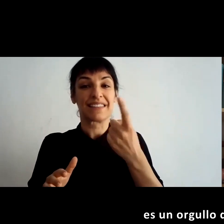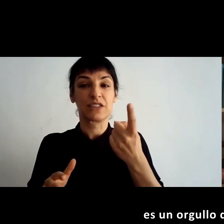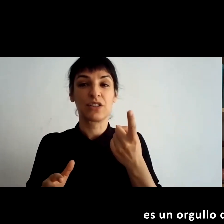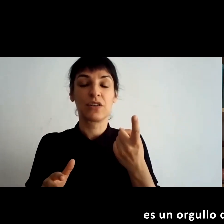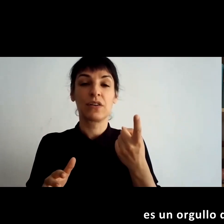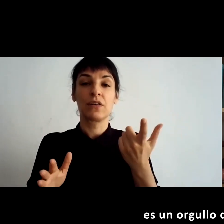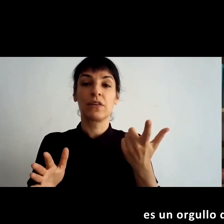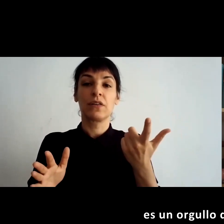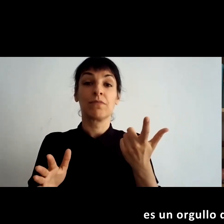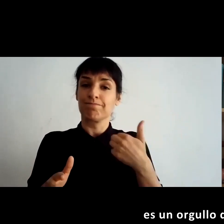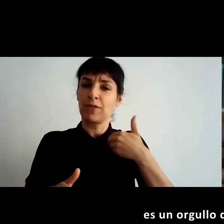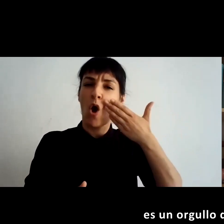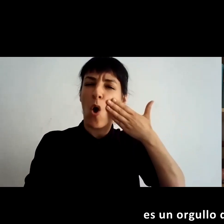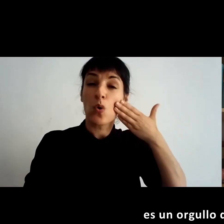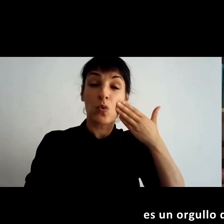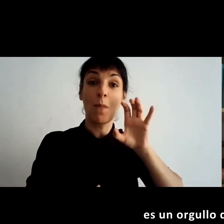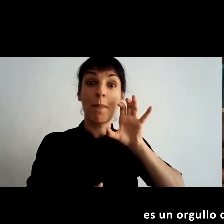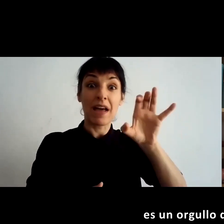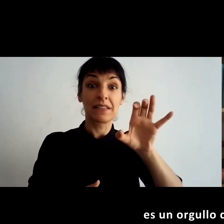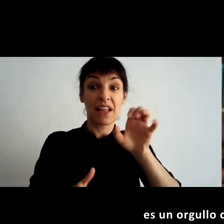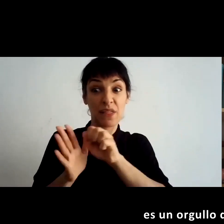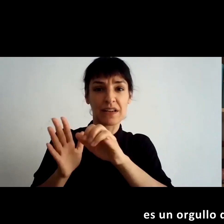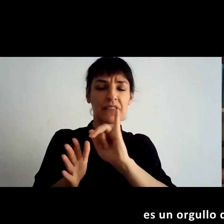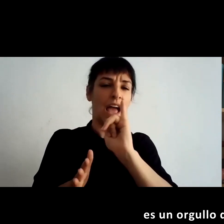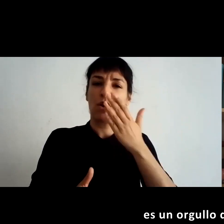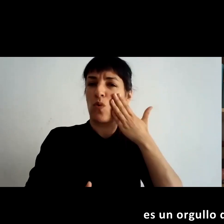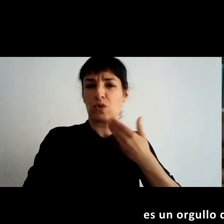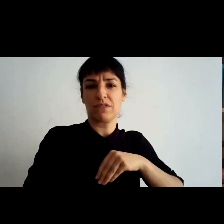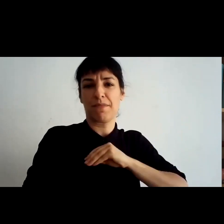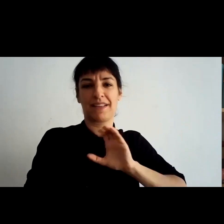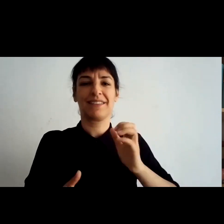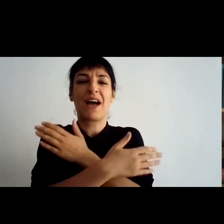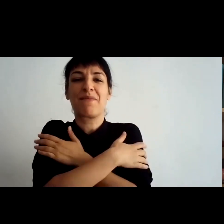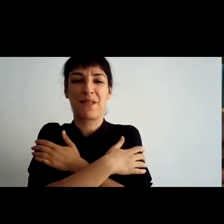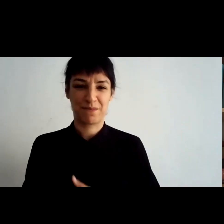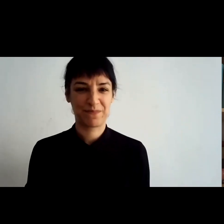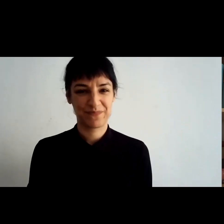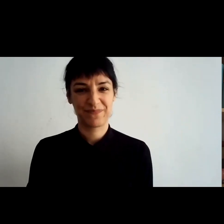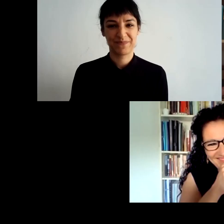es un orgullo de país contar con este centro en España. Un abrazo.